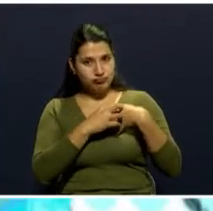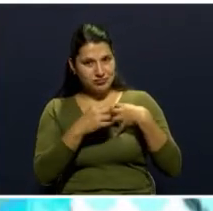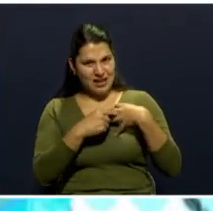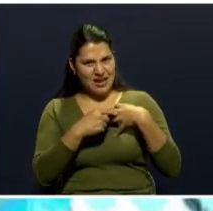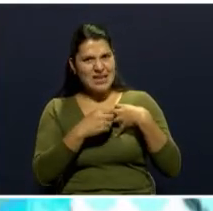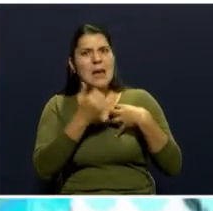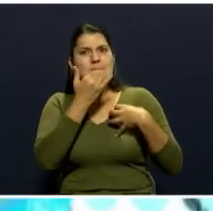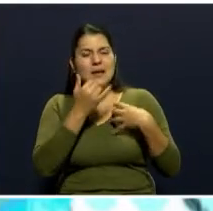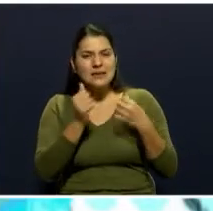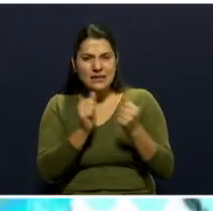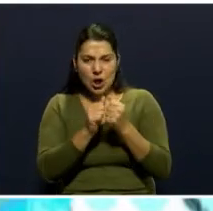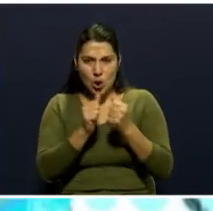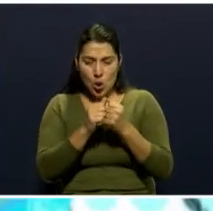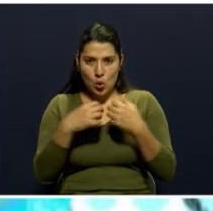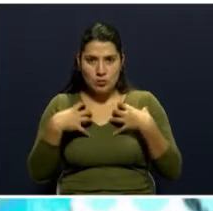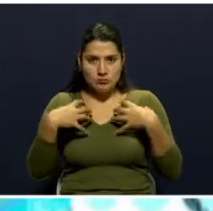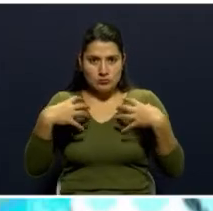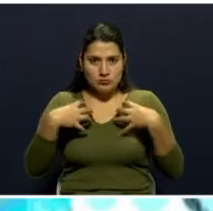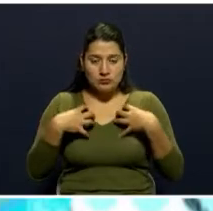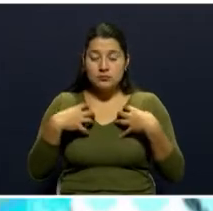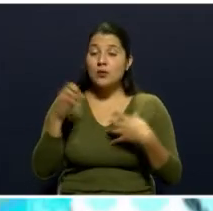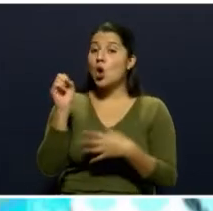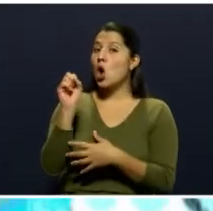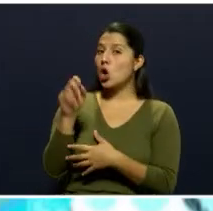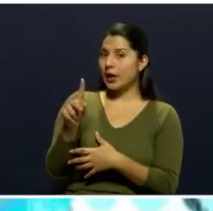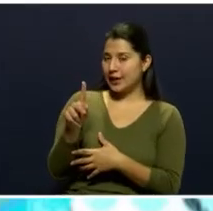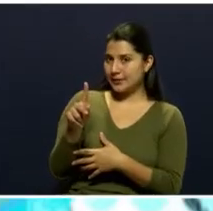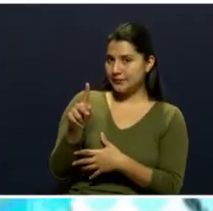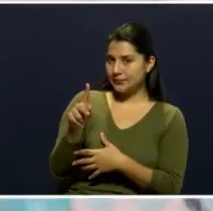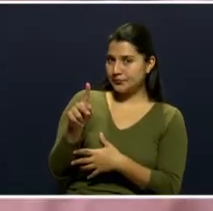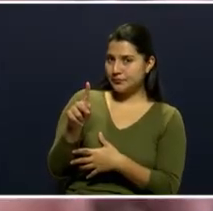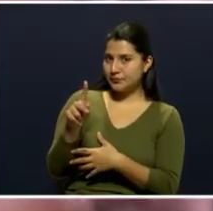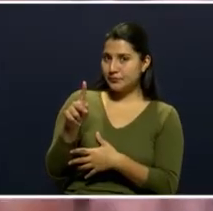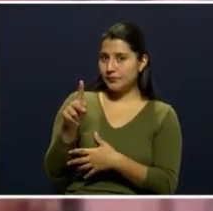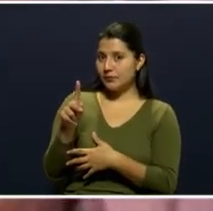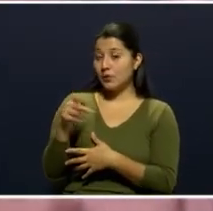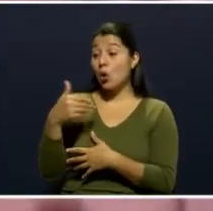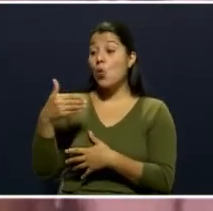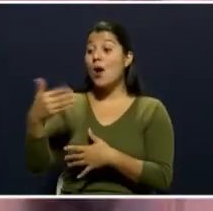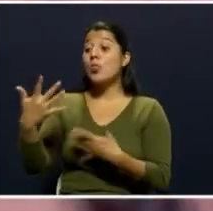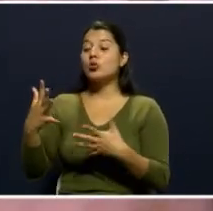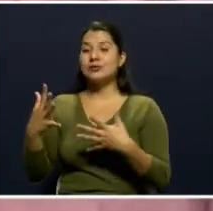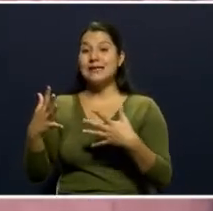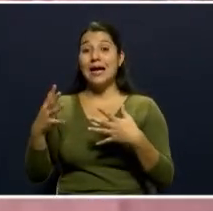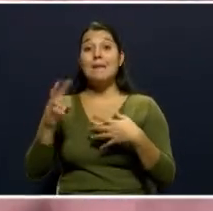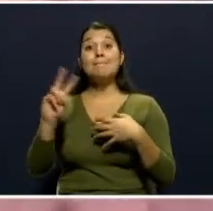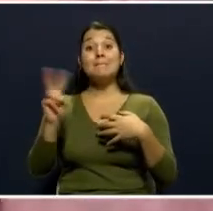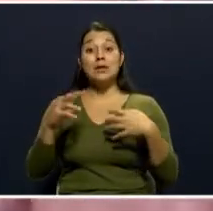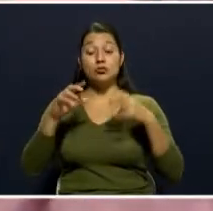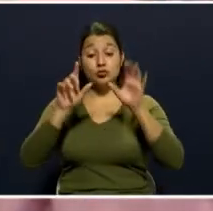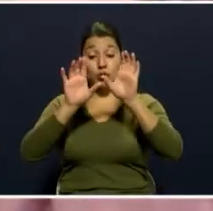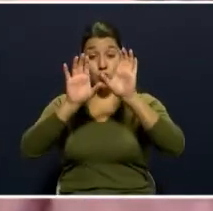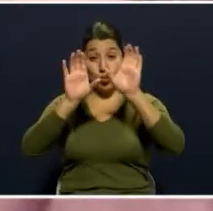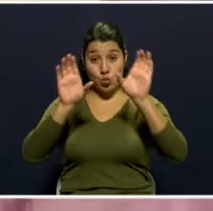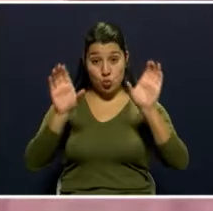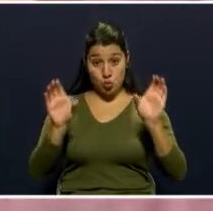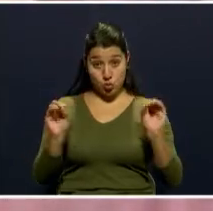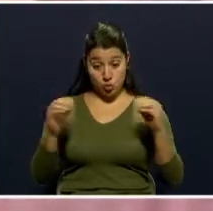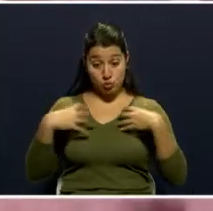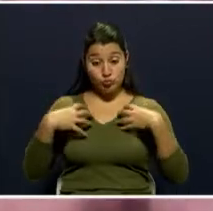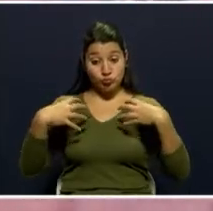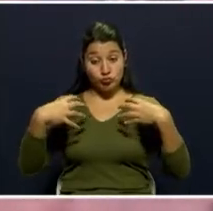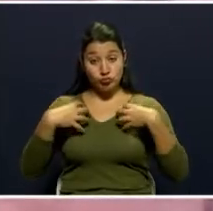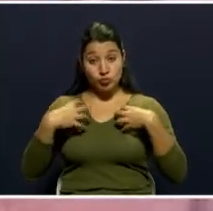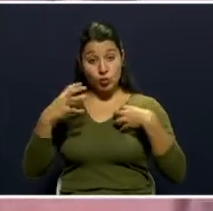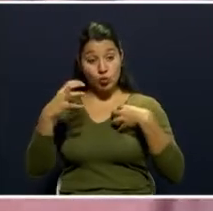Ok, ya una vez que se aloja ahí, se comienza a crear una inflamación, pero en esto hay que tener claro una cosa. En